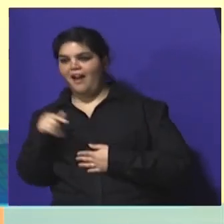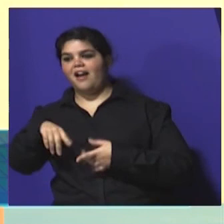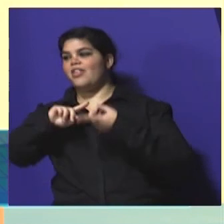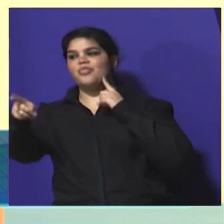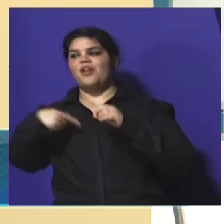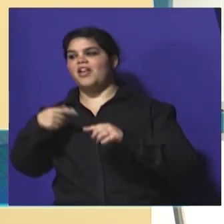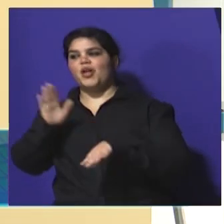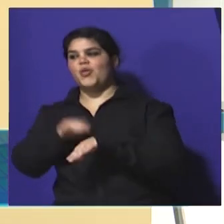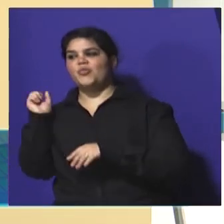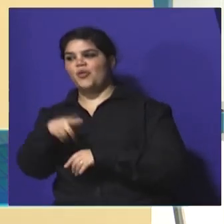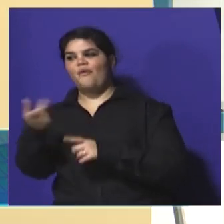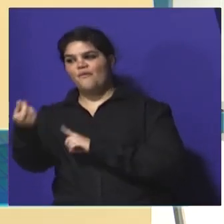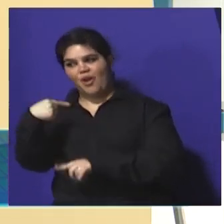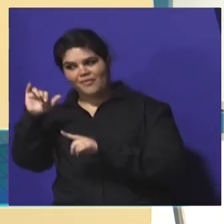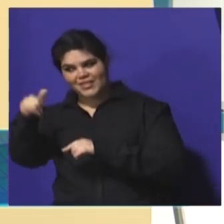lo compras